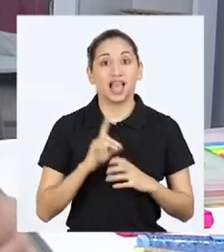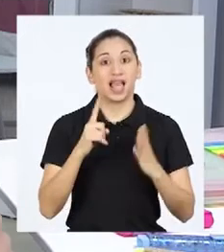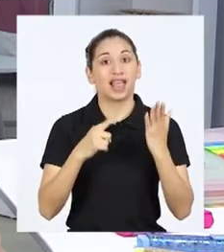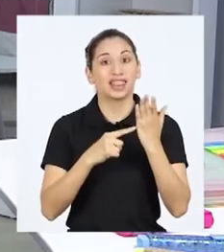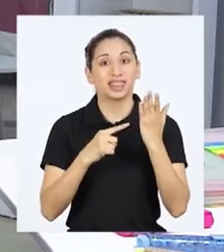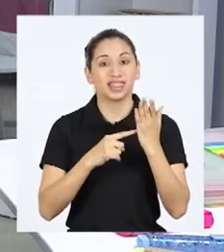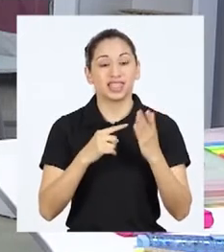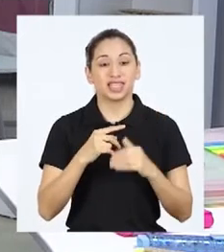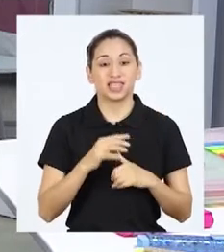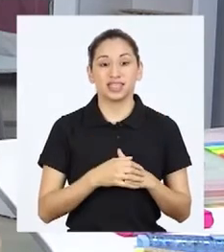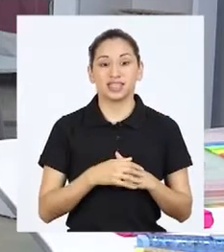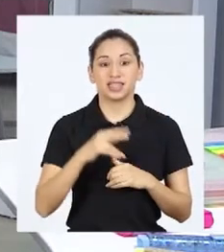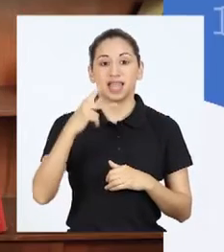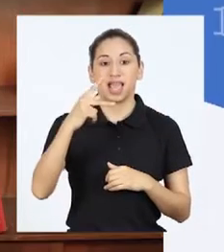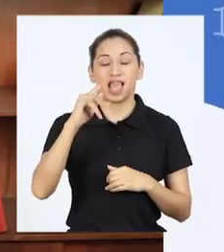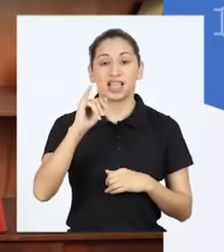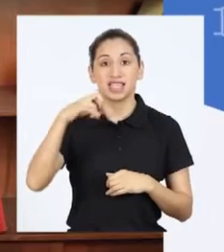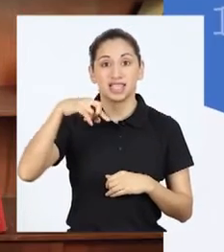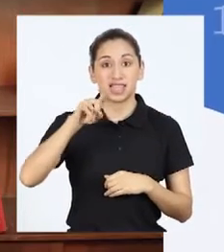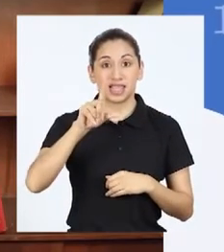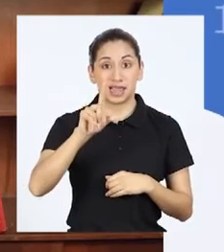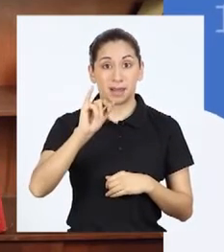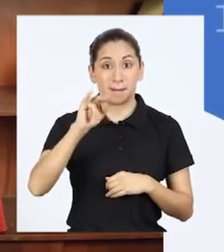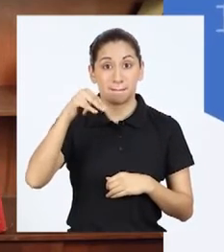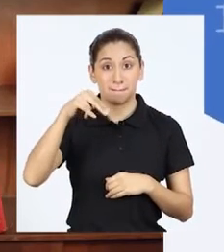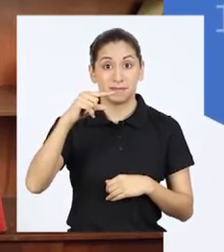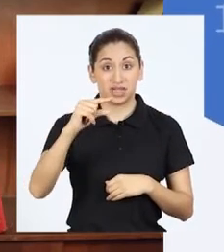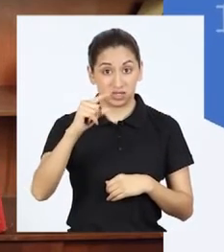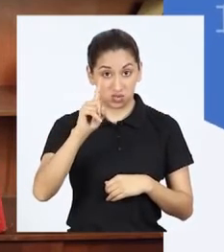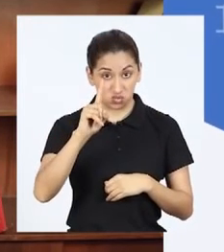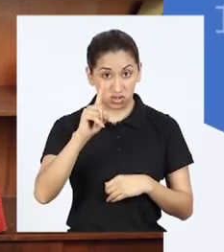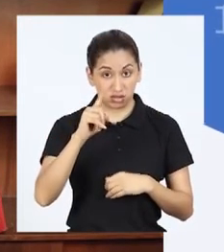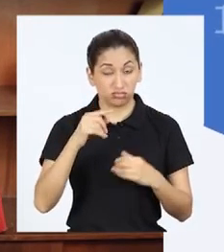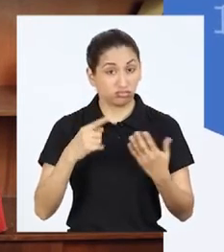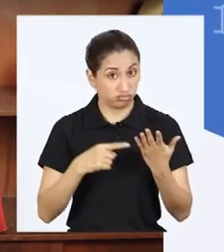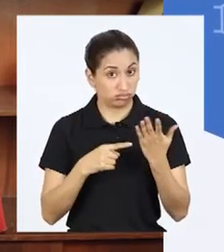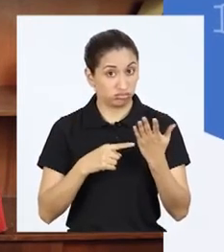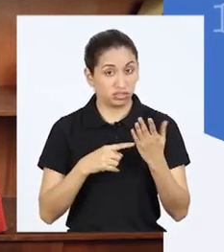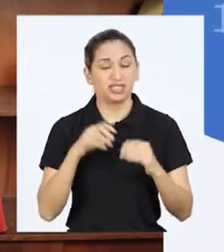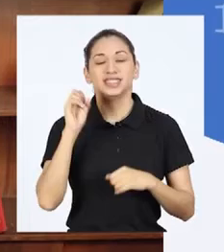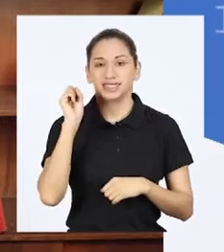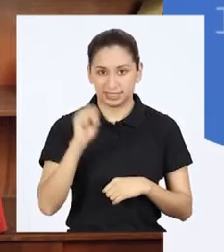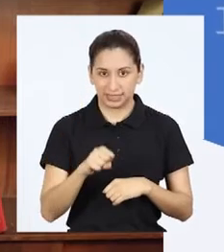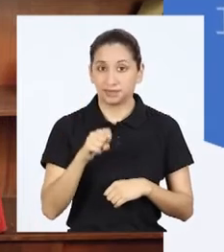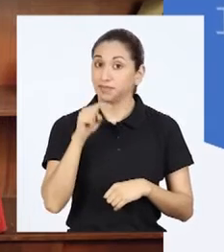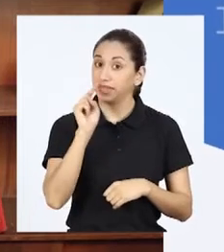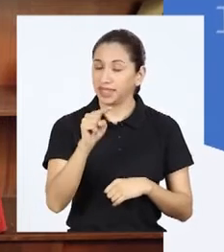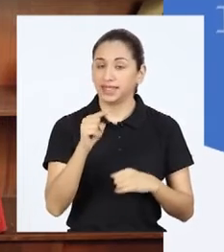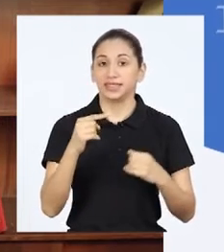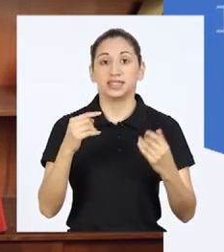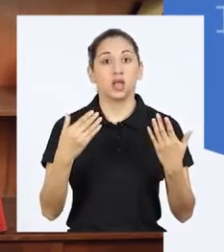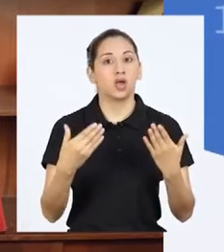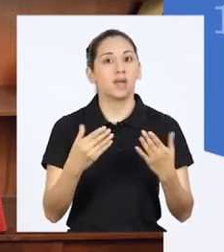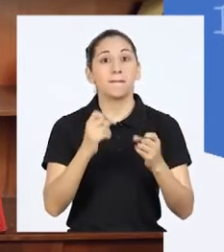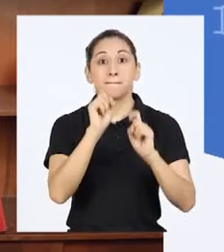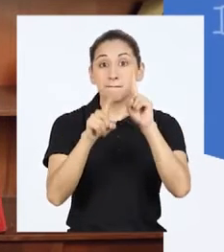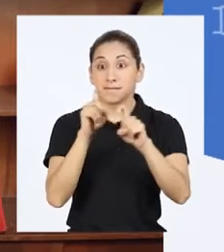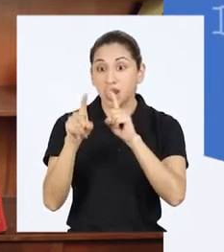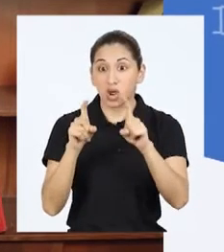técnica Kipling es una de ellas? Sí, mediante las 6 preguntas generamos nuevas